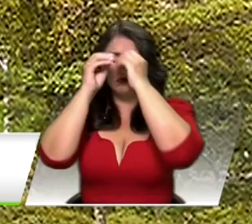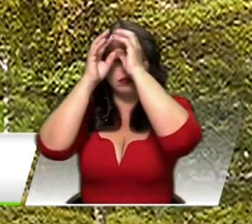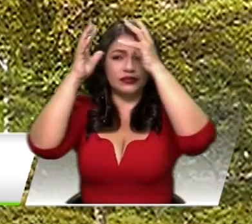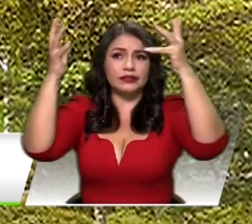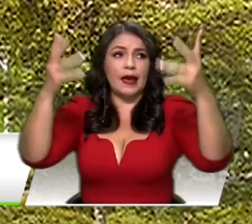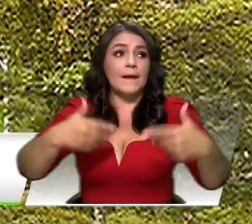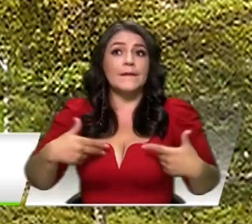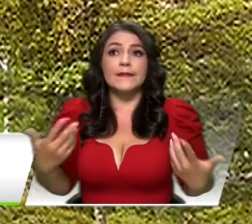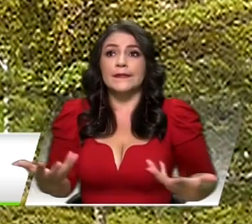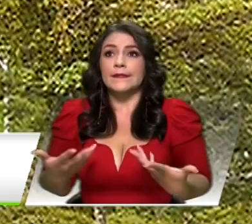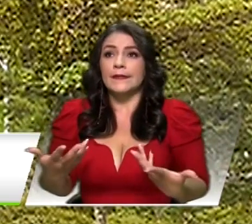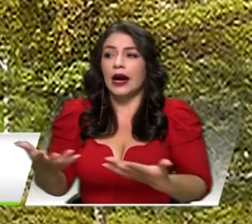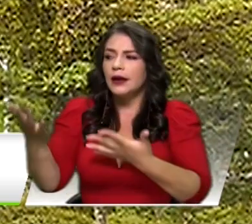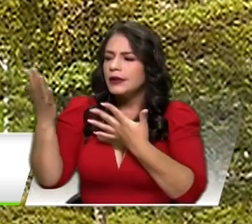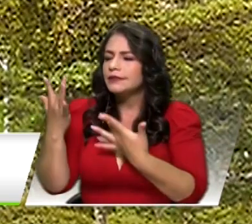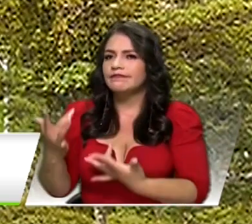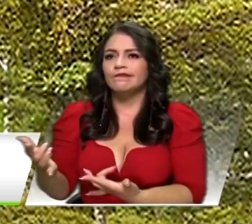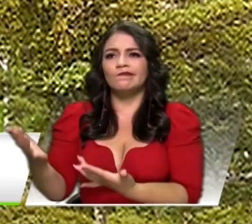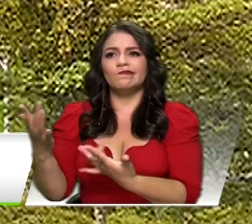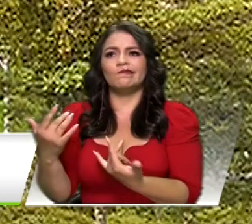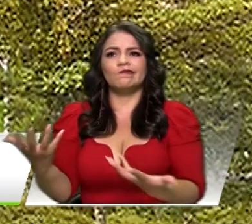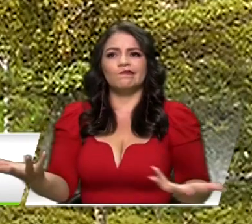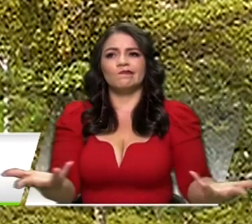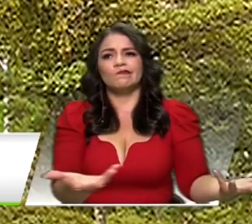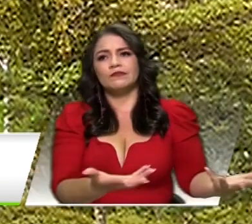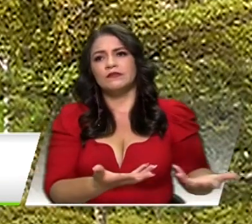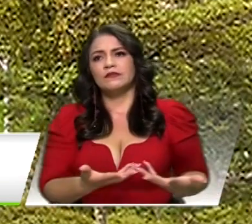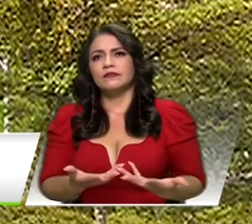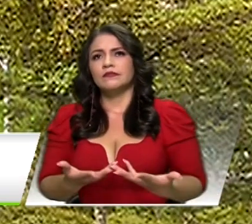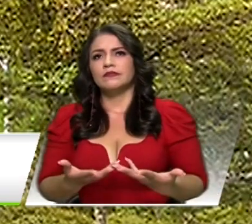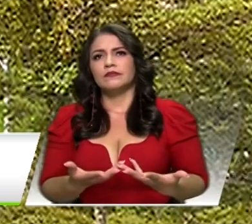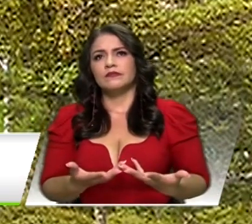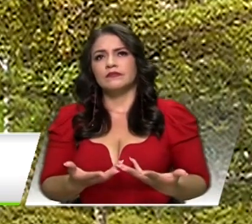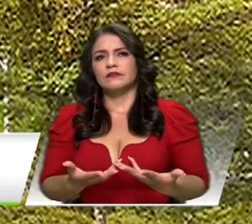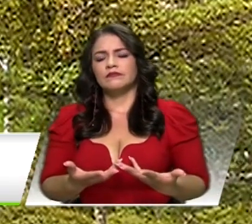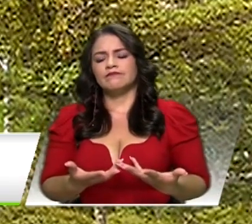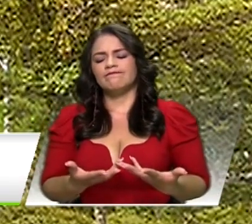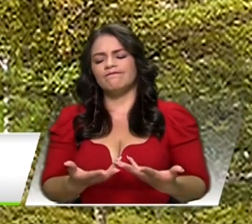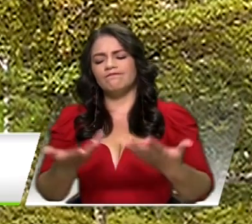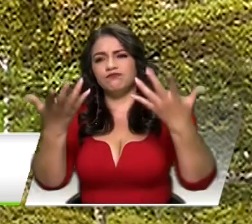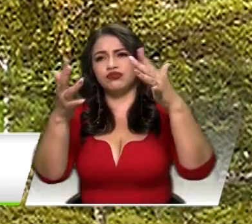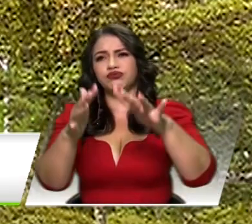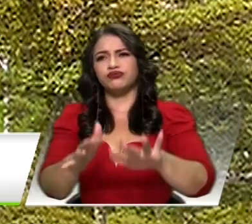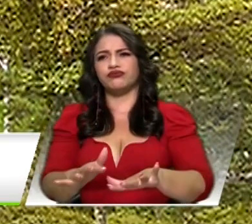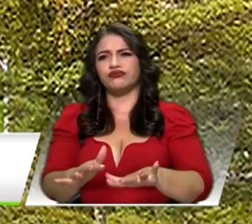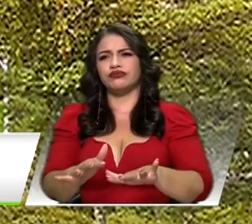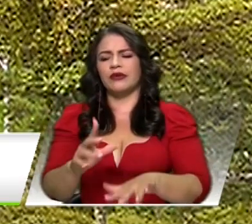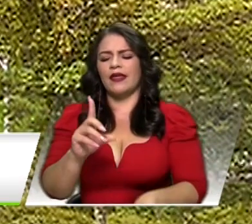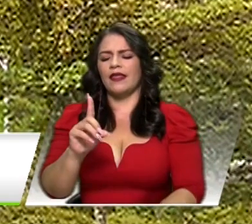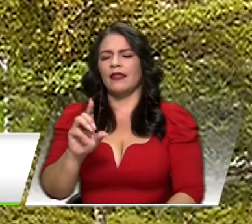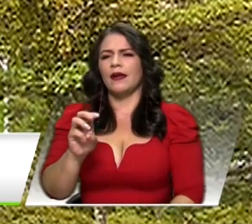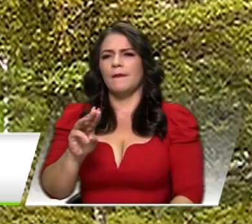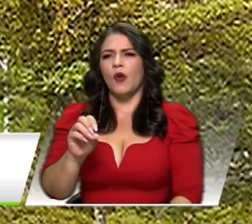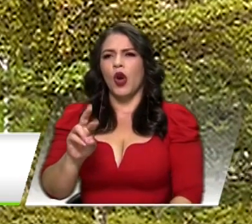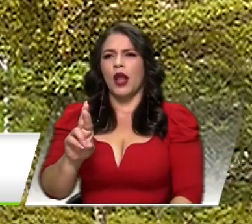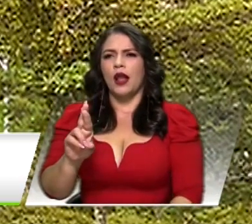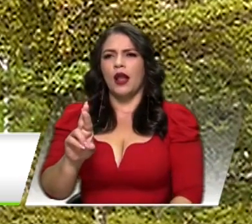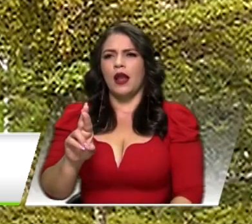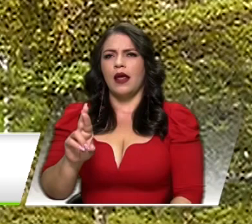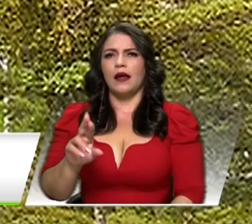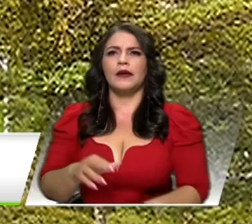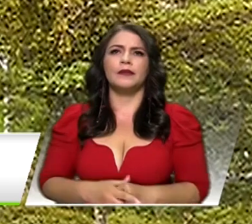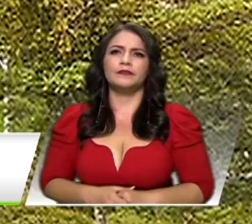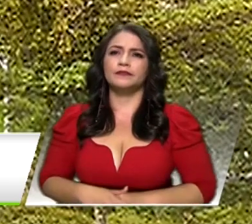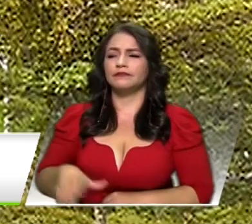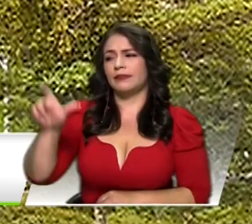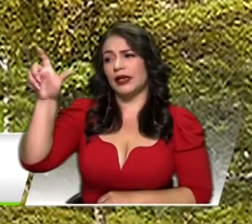sepultada una esperanza y una lápida que dice demolición. Hablamos con uno de los afectados y él es el